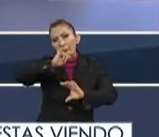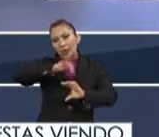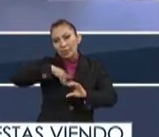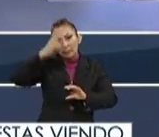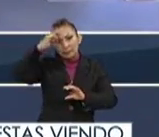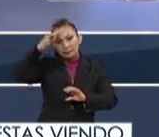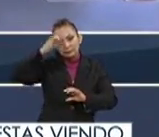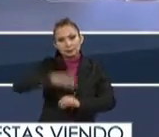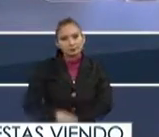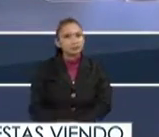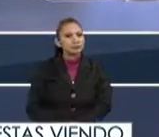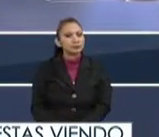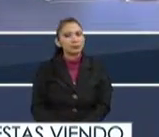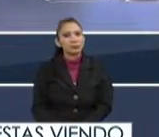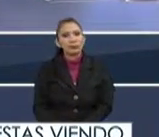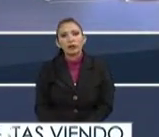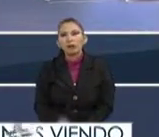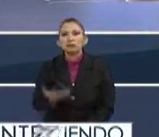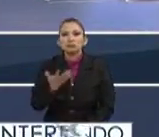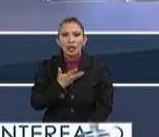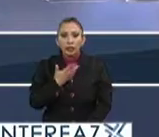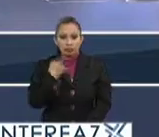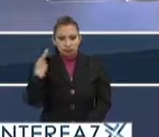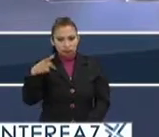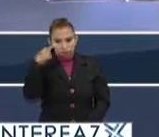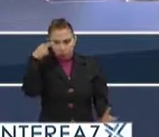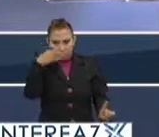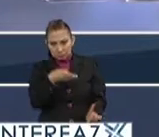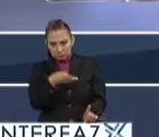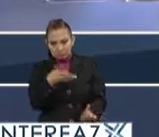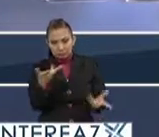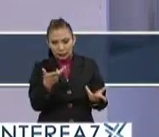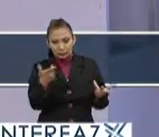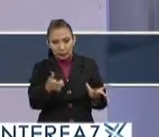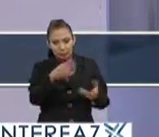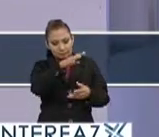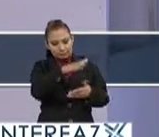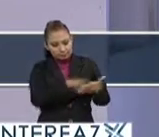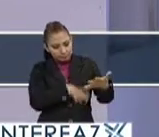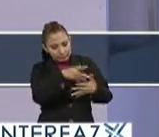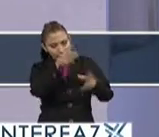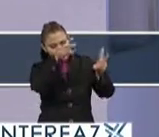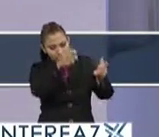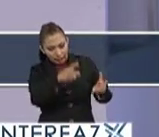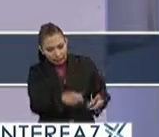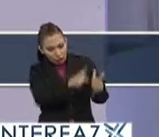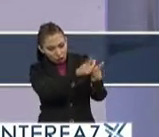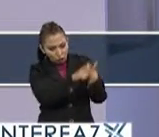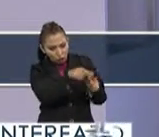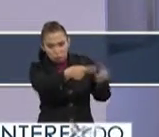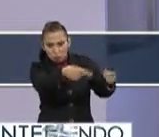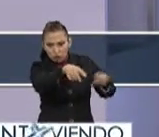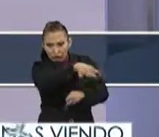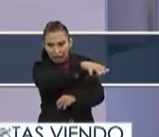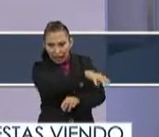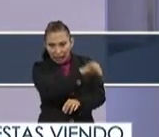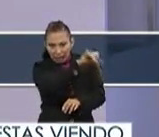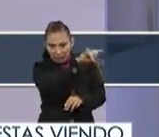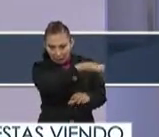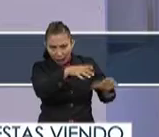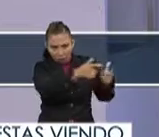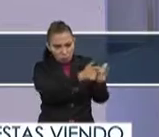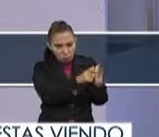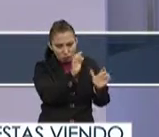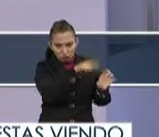Artes. Bueno, pues entre otras tiene la tarea de llevar la programación artística de los grupos musicales del INBA, de los